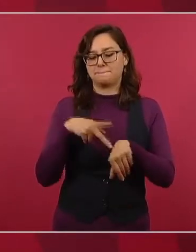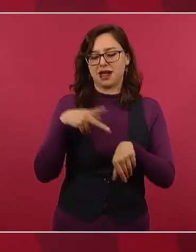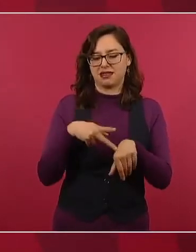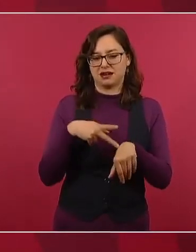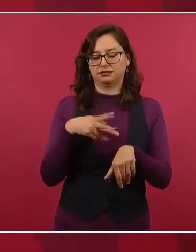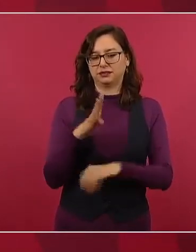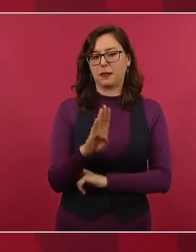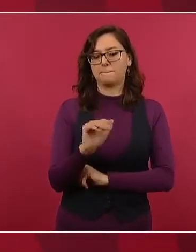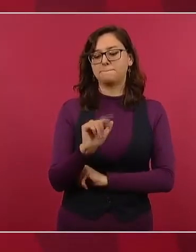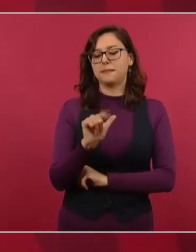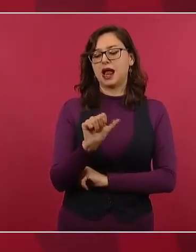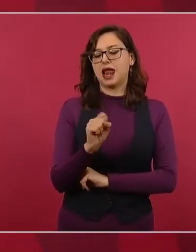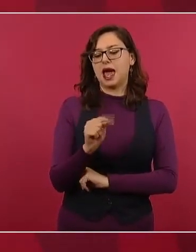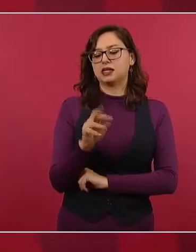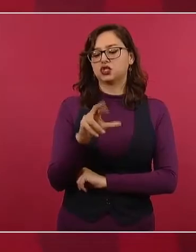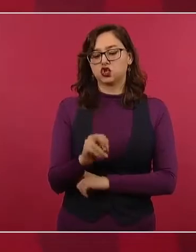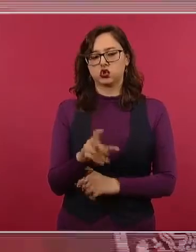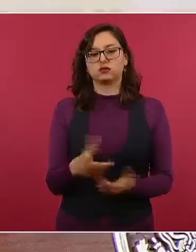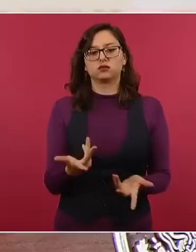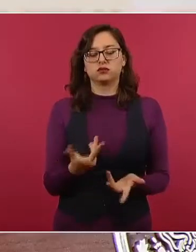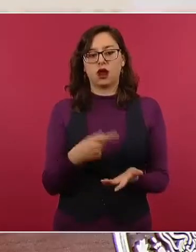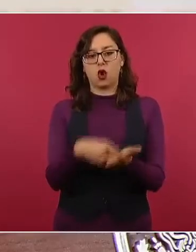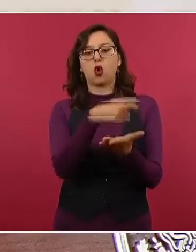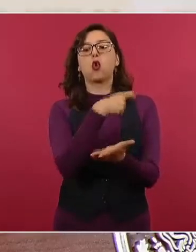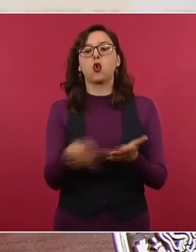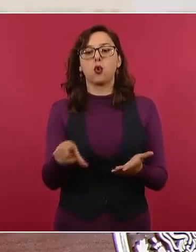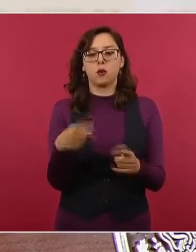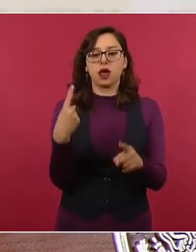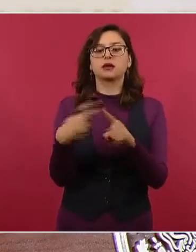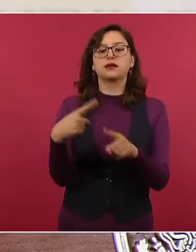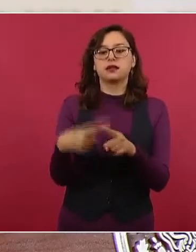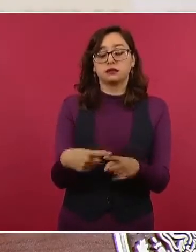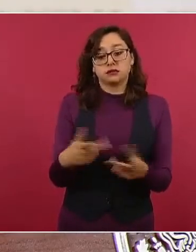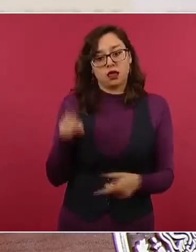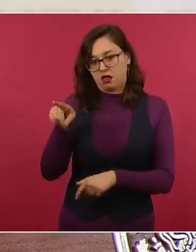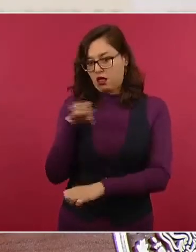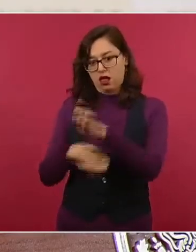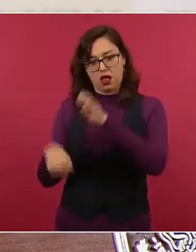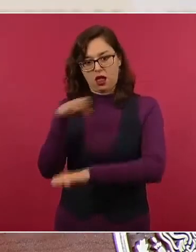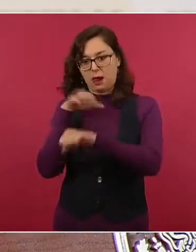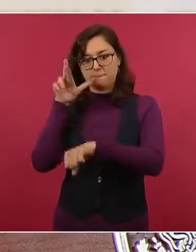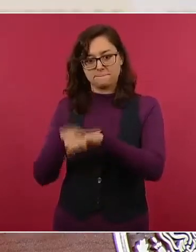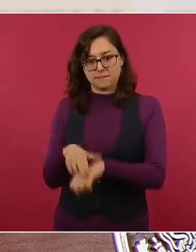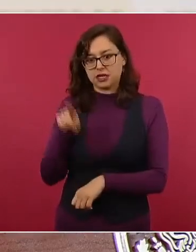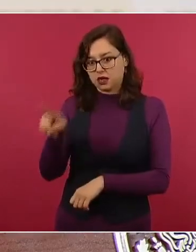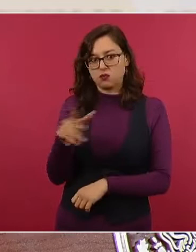lo adquieren las empresas que están construyendo el tren.